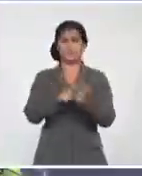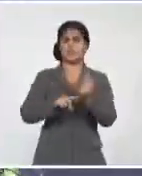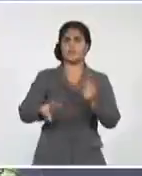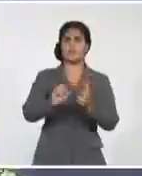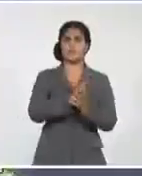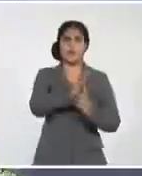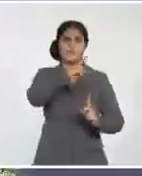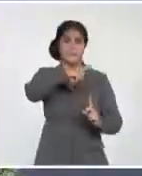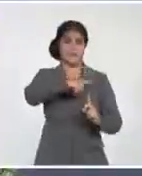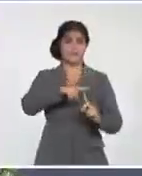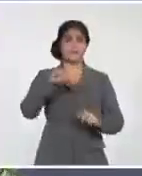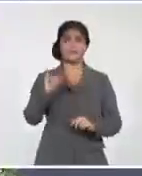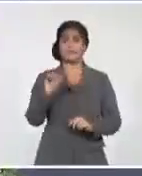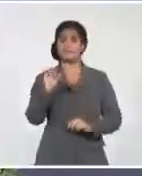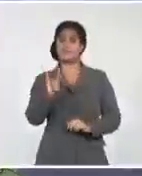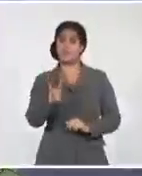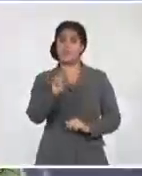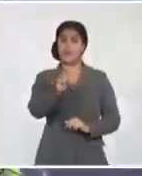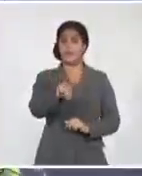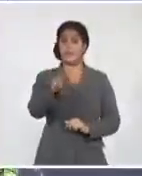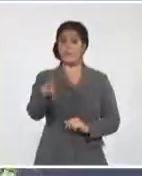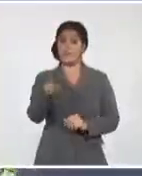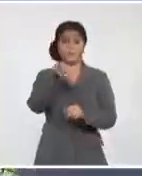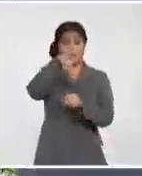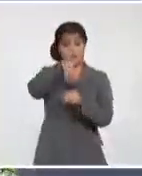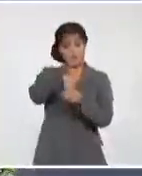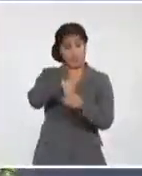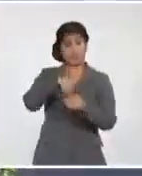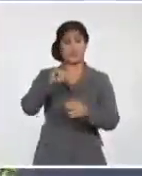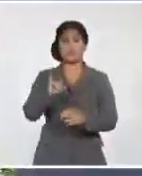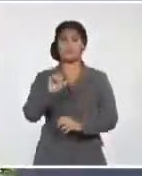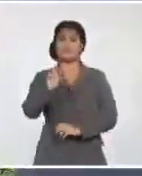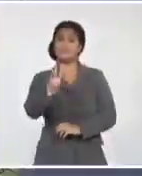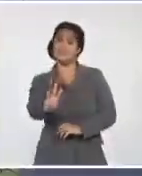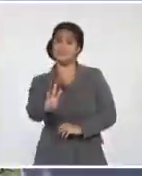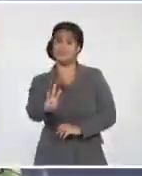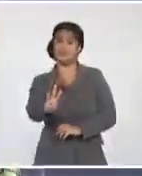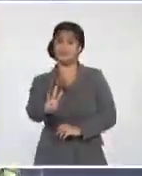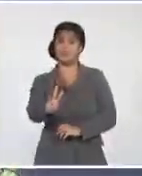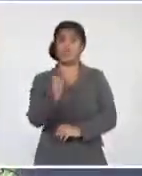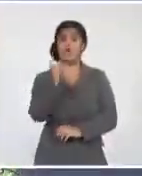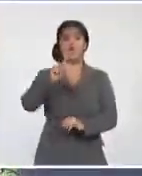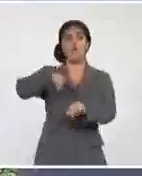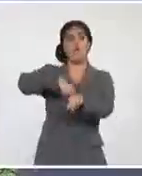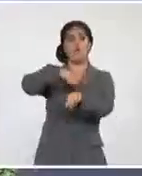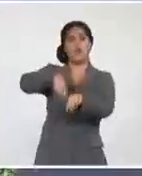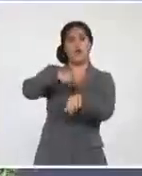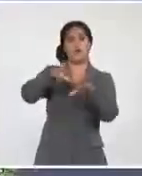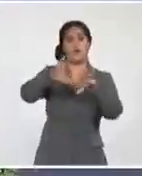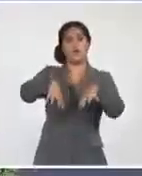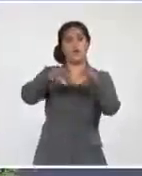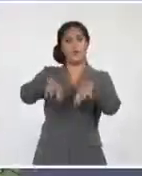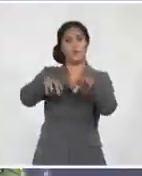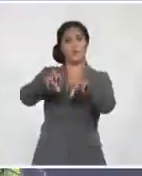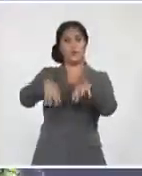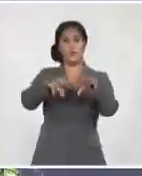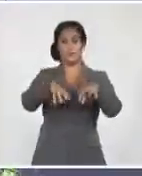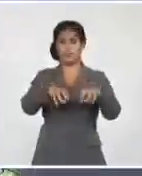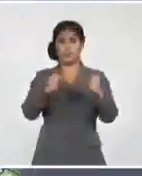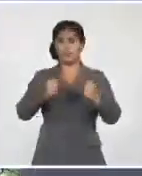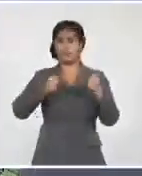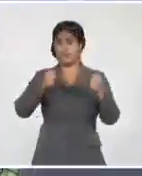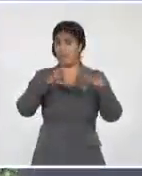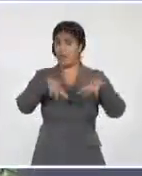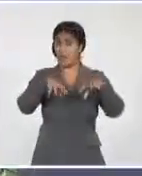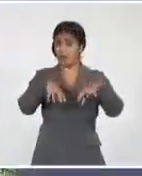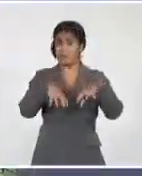con 69 milímetros de los cuales 63 cayeron en apenas una hora lo que clasifica esto como lluvia localmente intensa